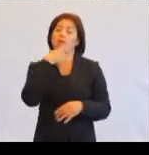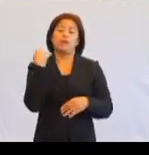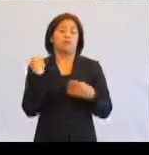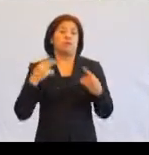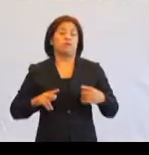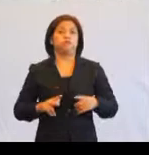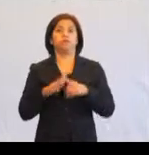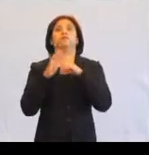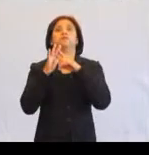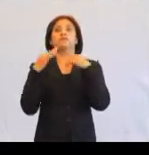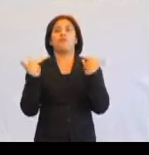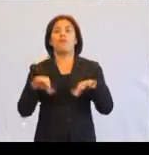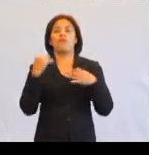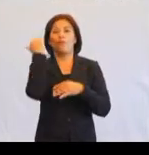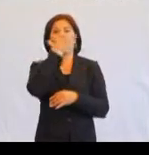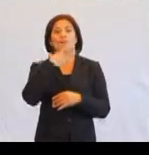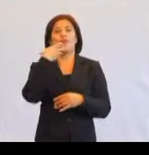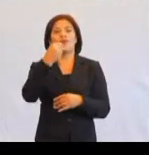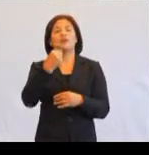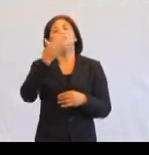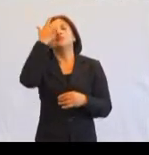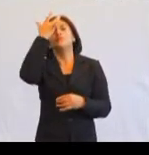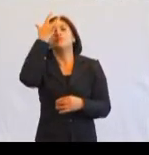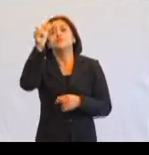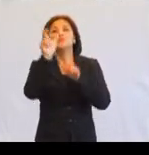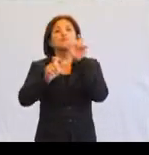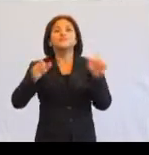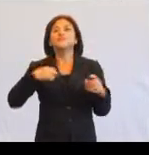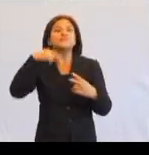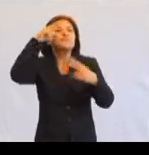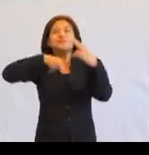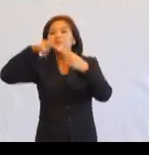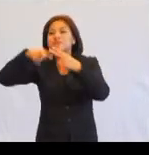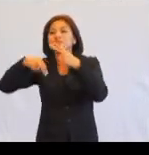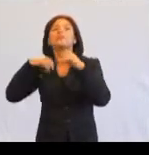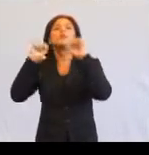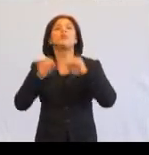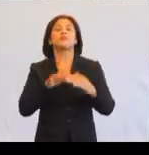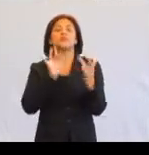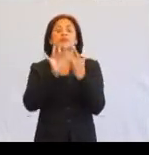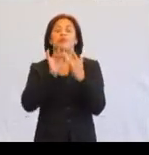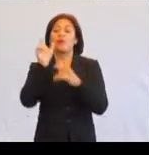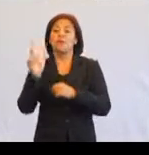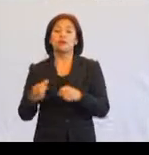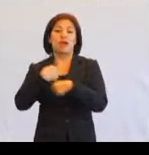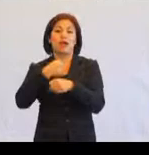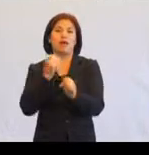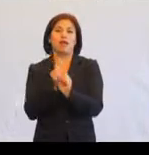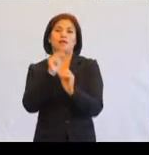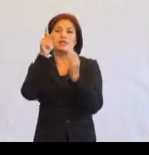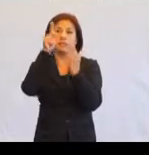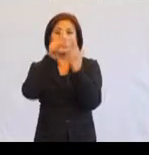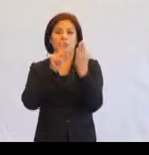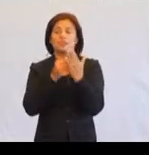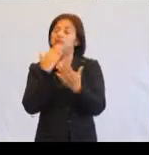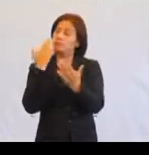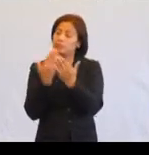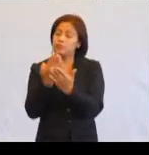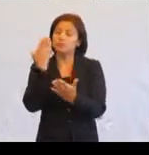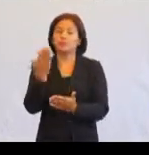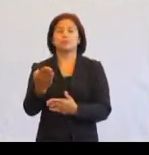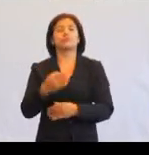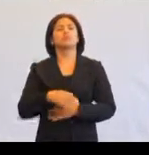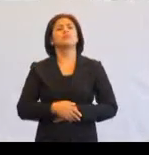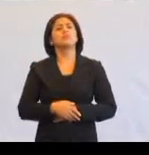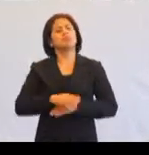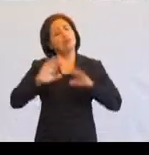Es algo increíble que doy gracias a aquellas personas que crearon estos programas accesibles para las personas no videntes.